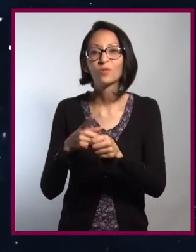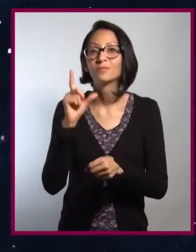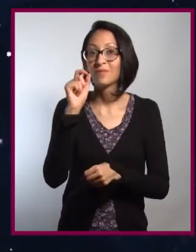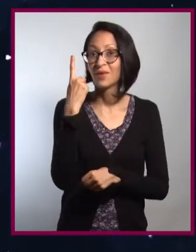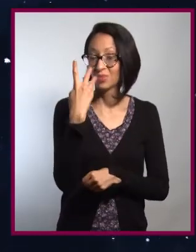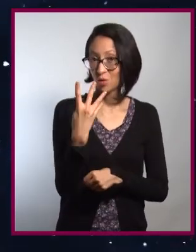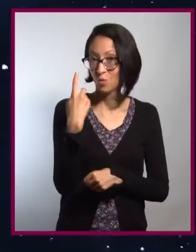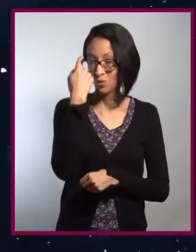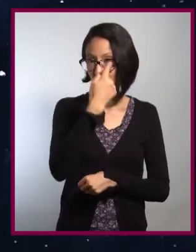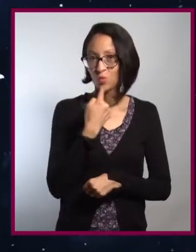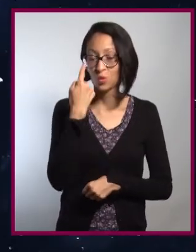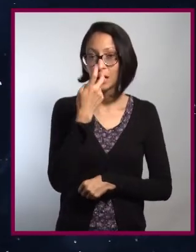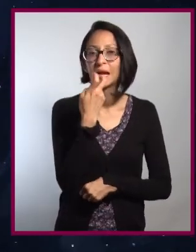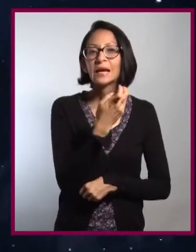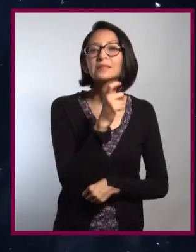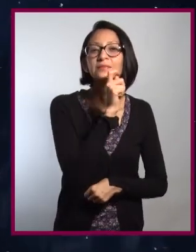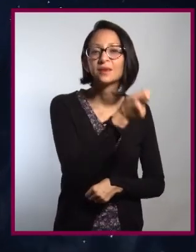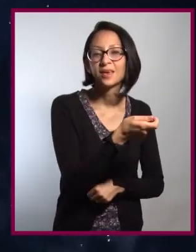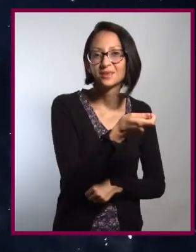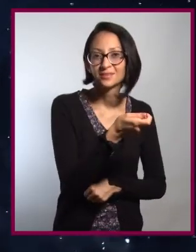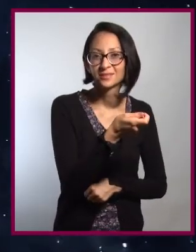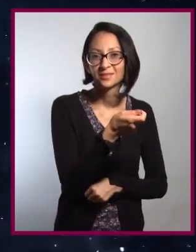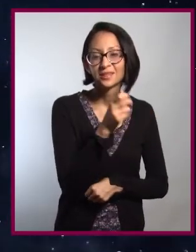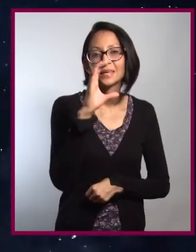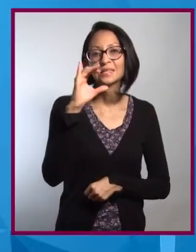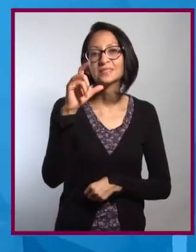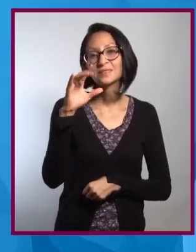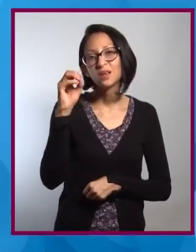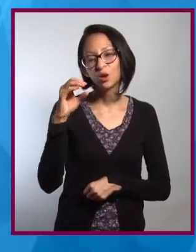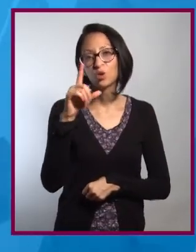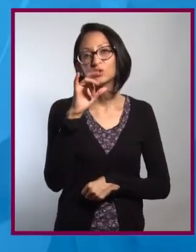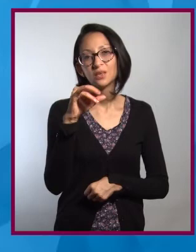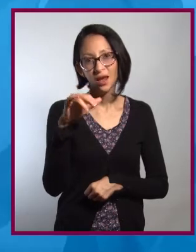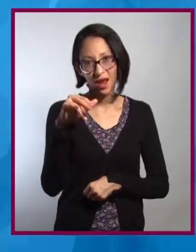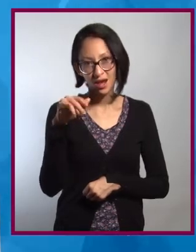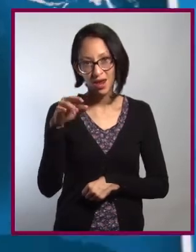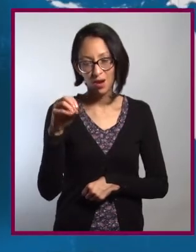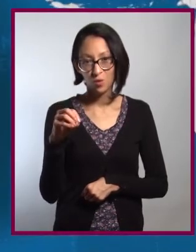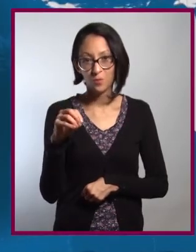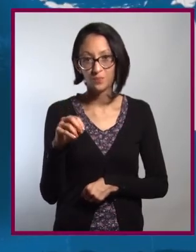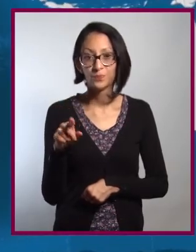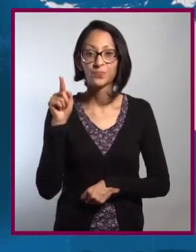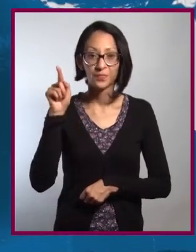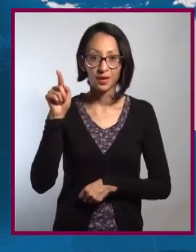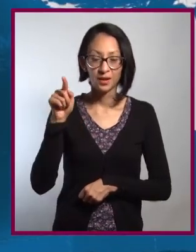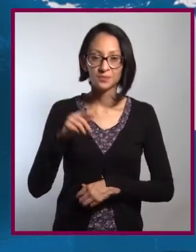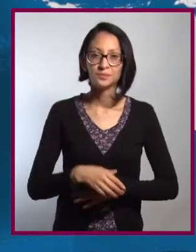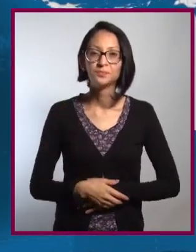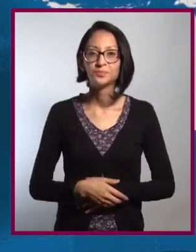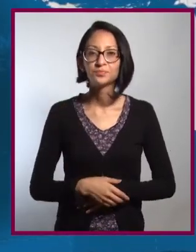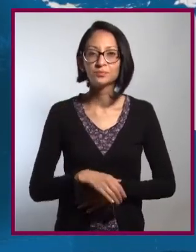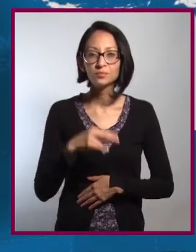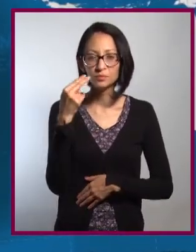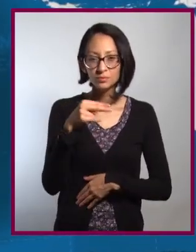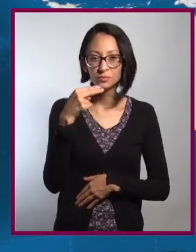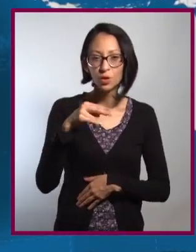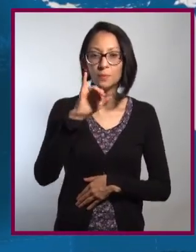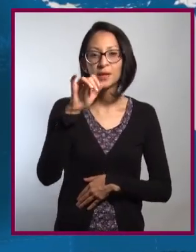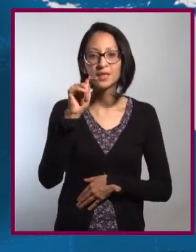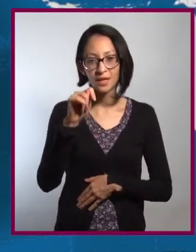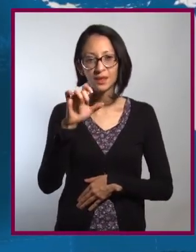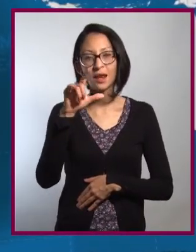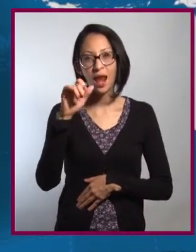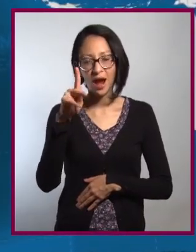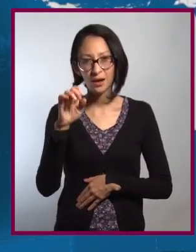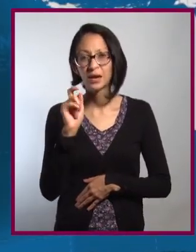horas. A estos se les conoce como ciclos circadianos. El jet lag es el término usado para los síntomas ocasionados